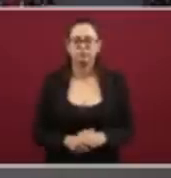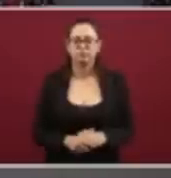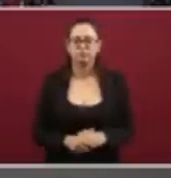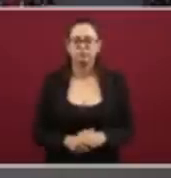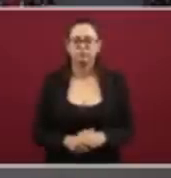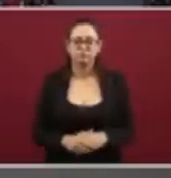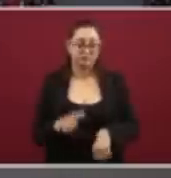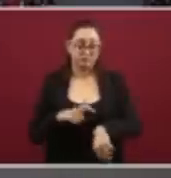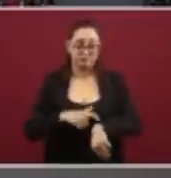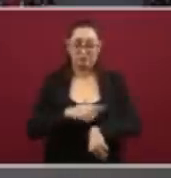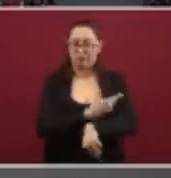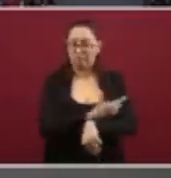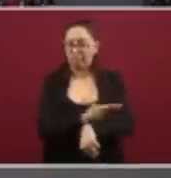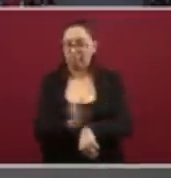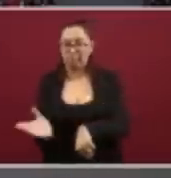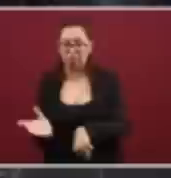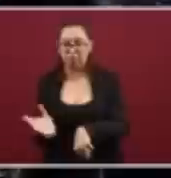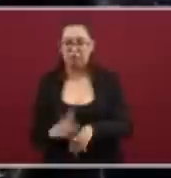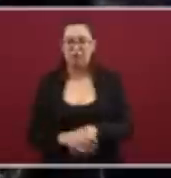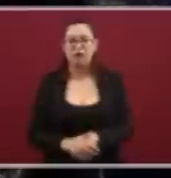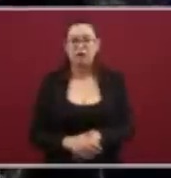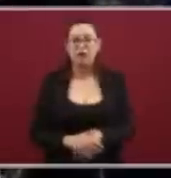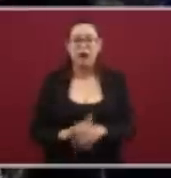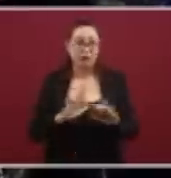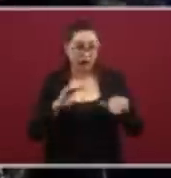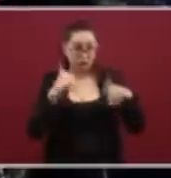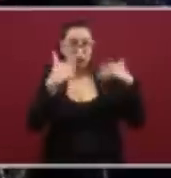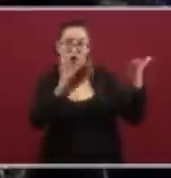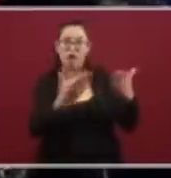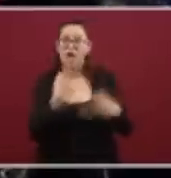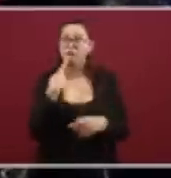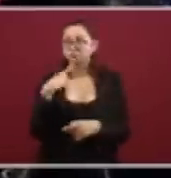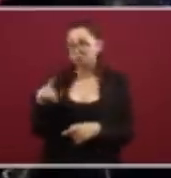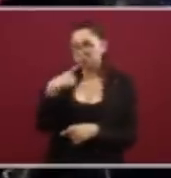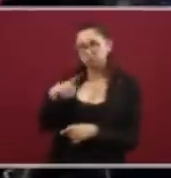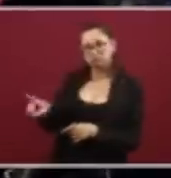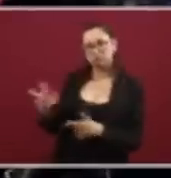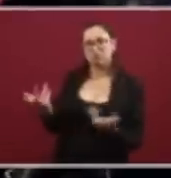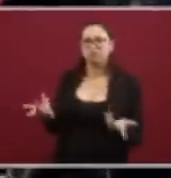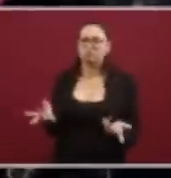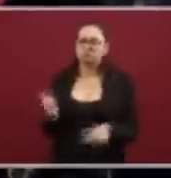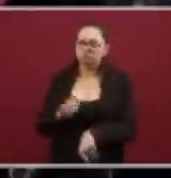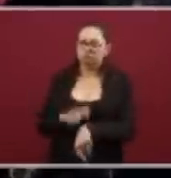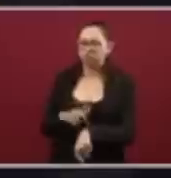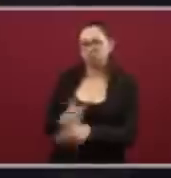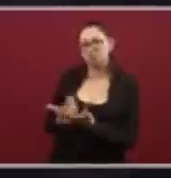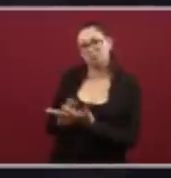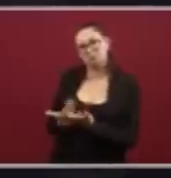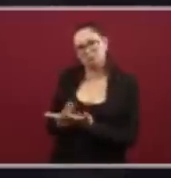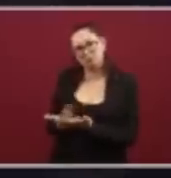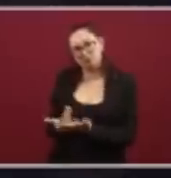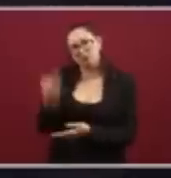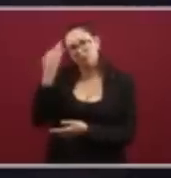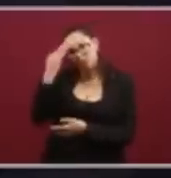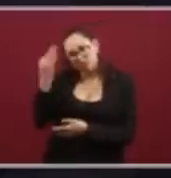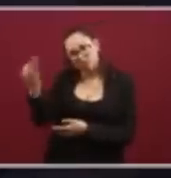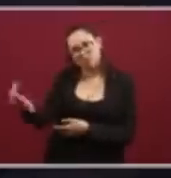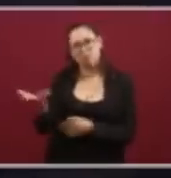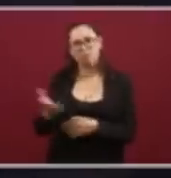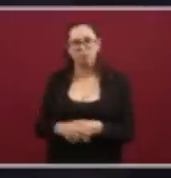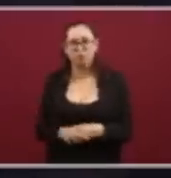ya nos pasamos a veces me reclaman a fueran este es se tardan mucho me dicen